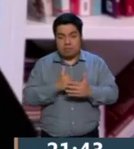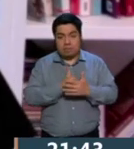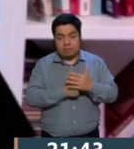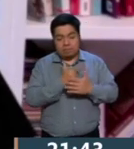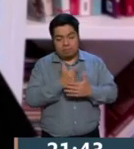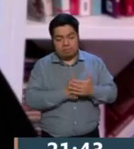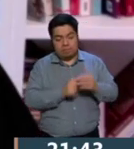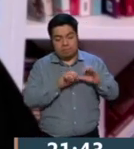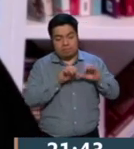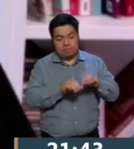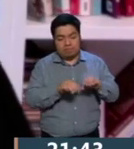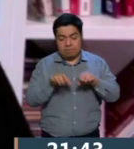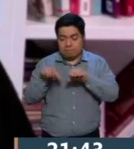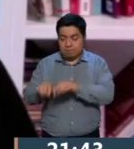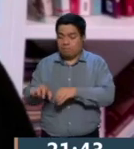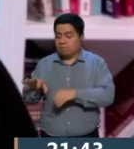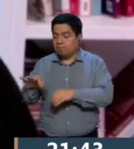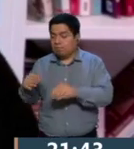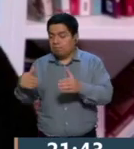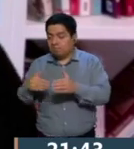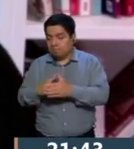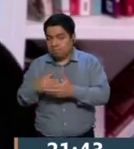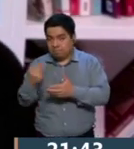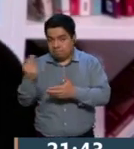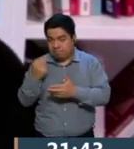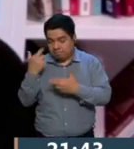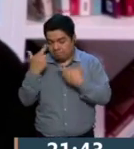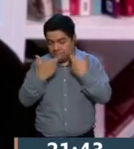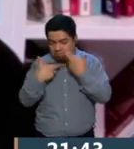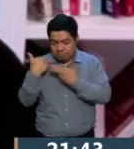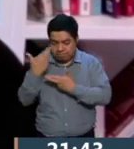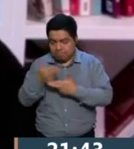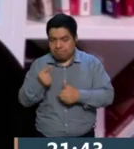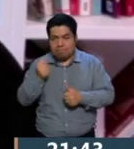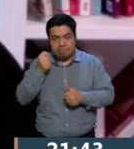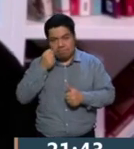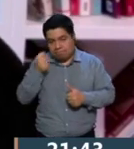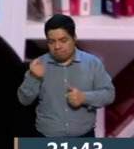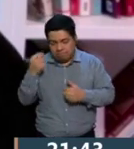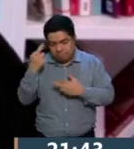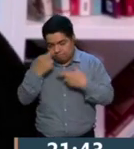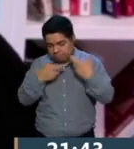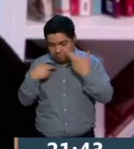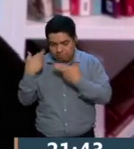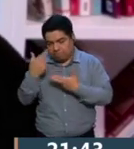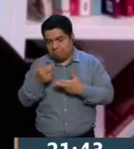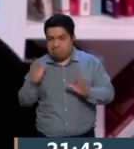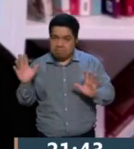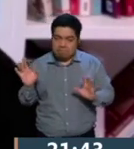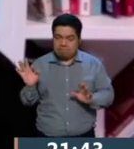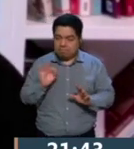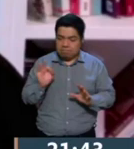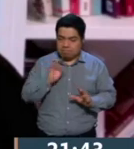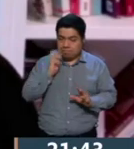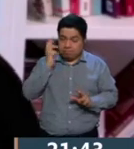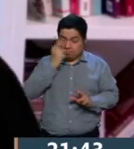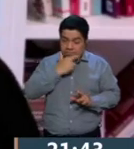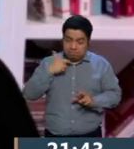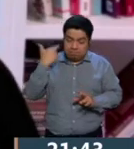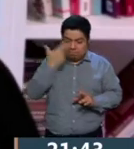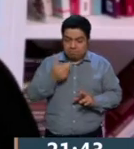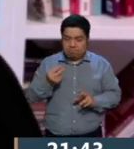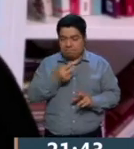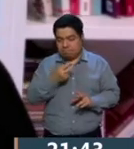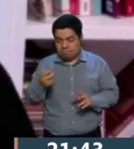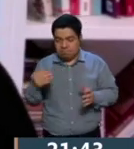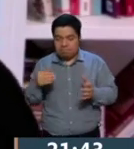cuales 40,000 deben hacer esta revisión, aunque no la revisaran todos. Bueno, yo sí creo que vamos a estar sobre las 200,000